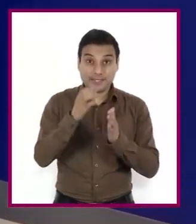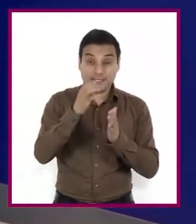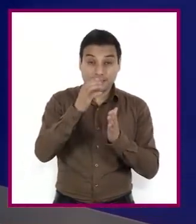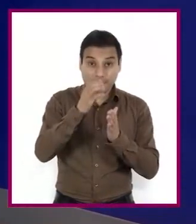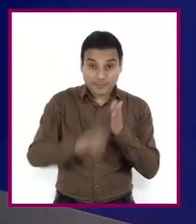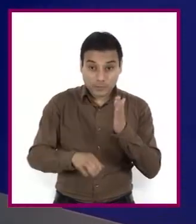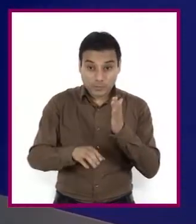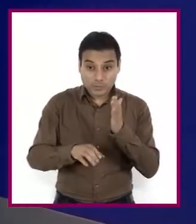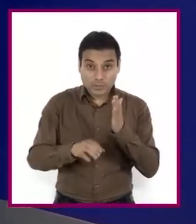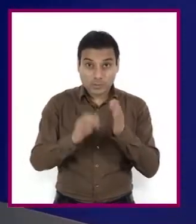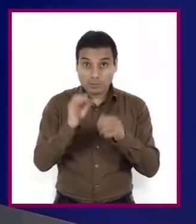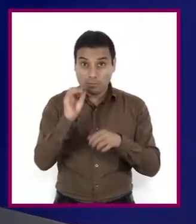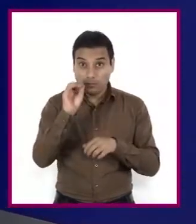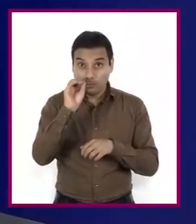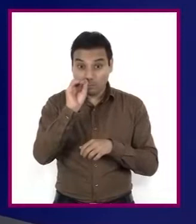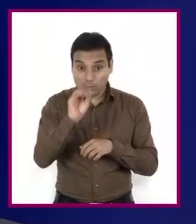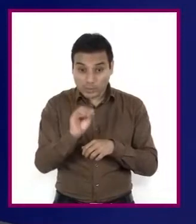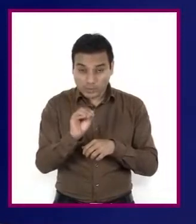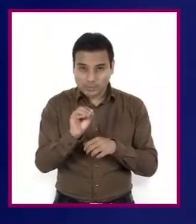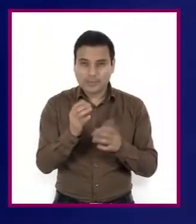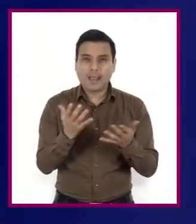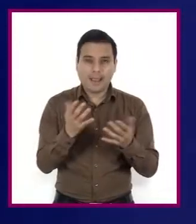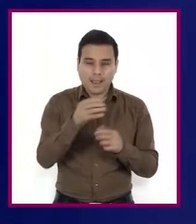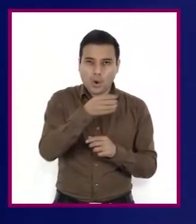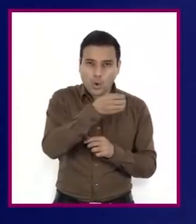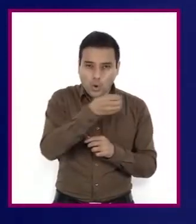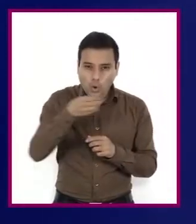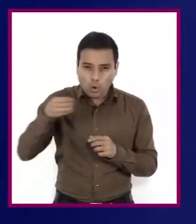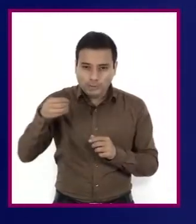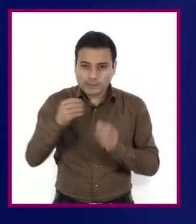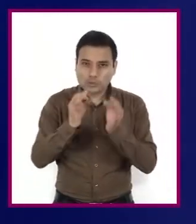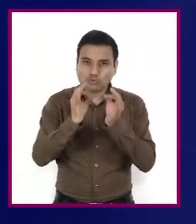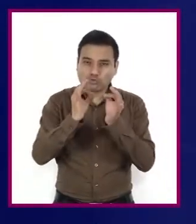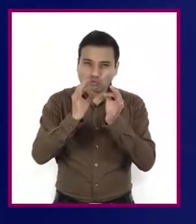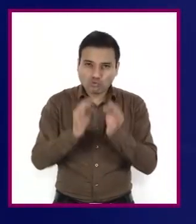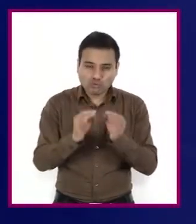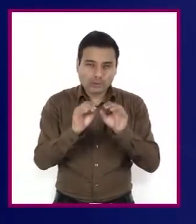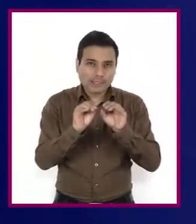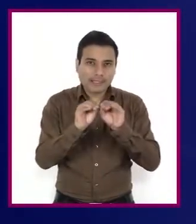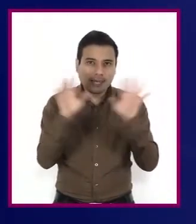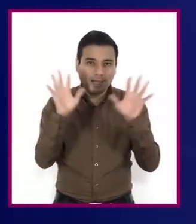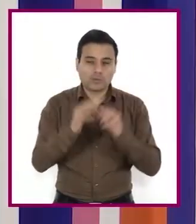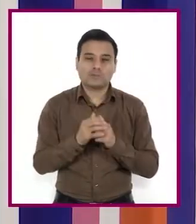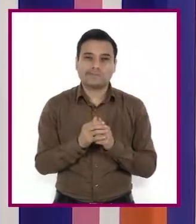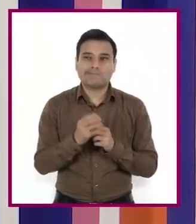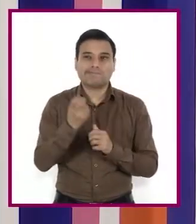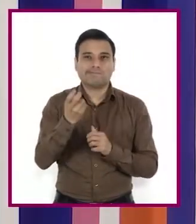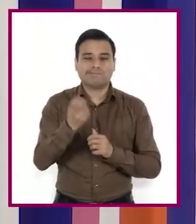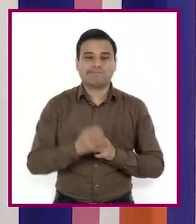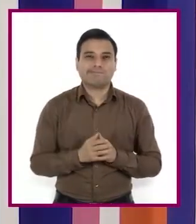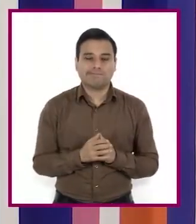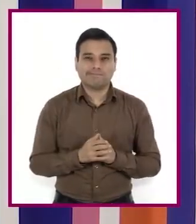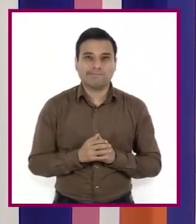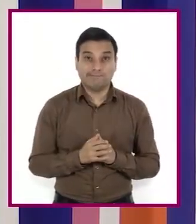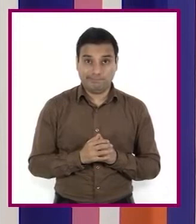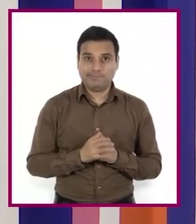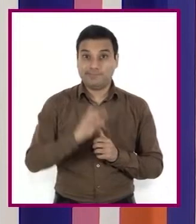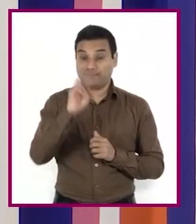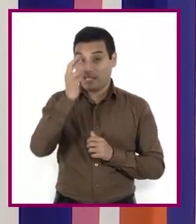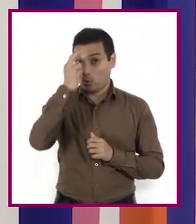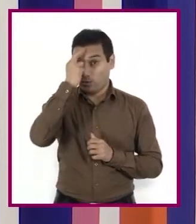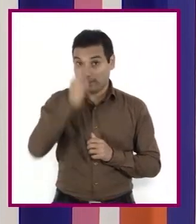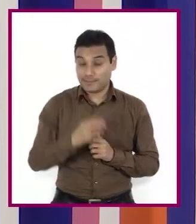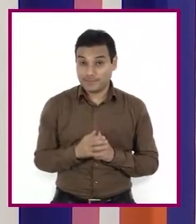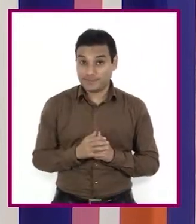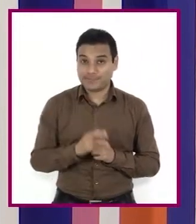y subcapítulos generamos un acomodo de la información mucho más claro. Así es. Recuerda que será más